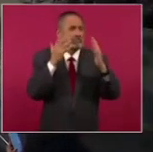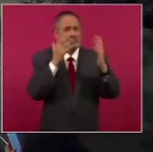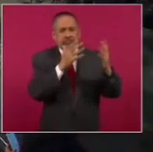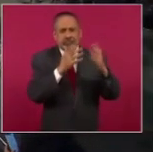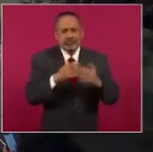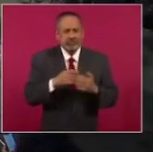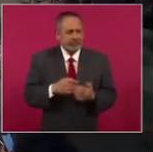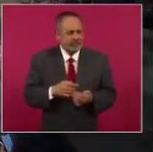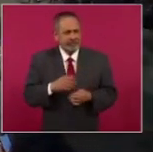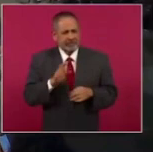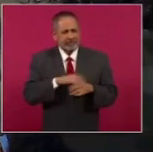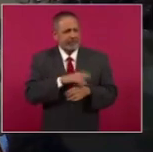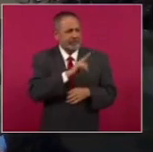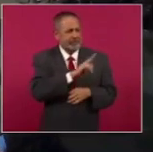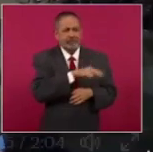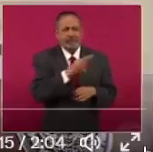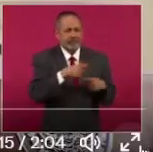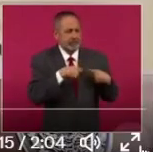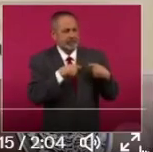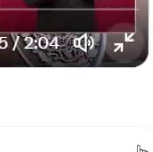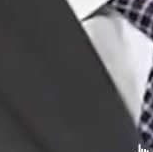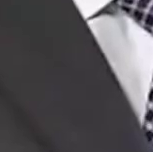porque le habían devuelto el cargo